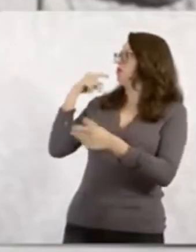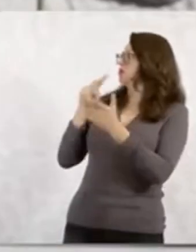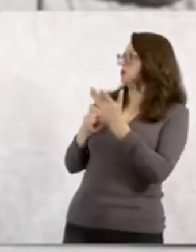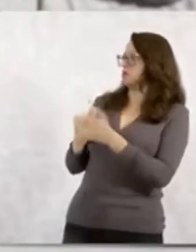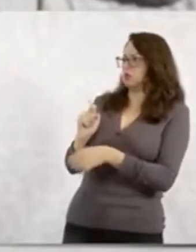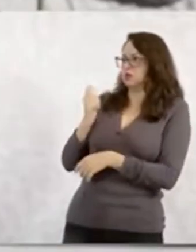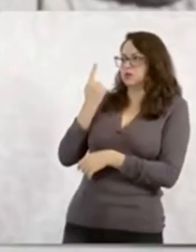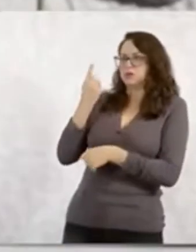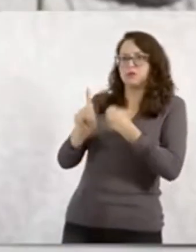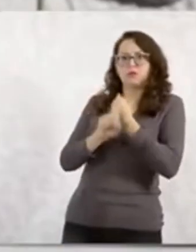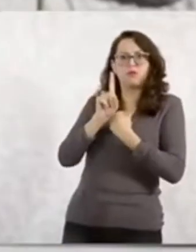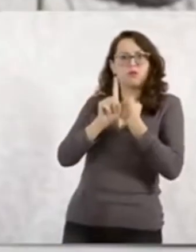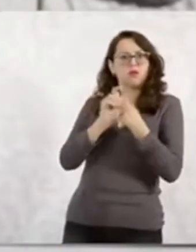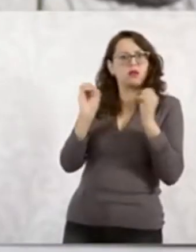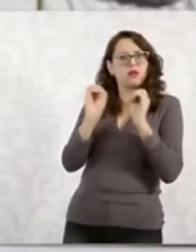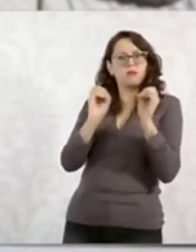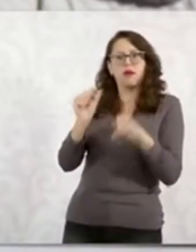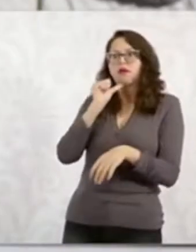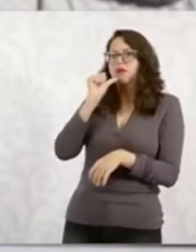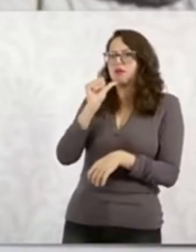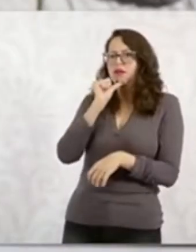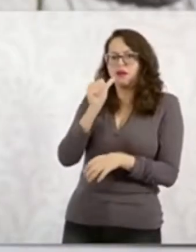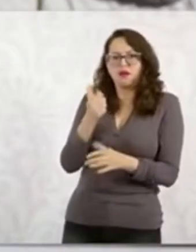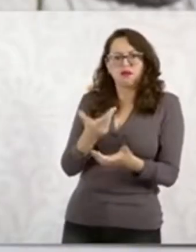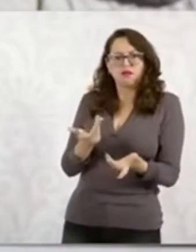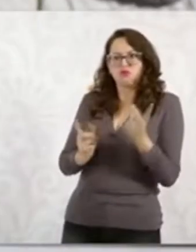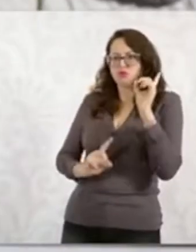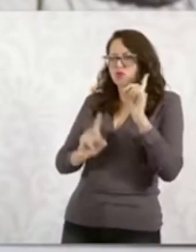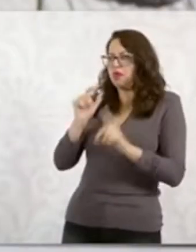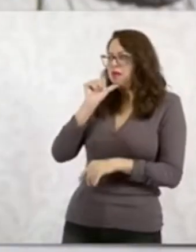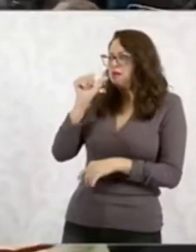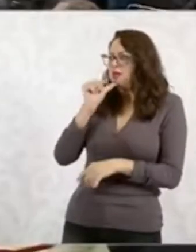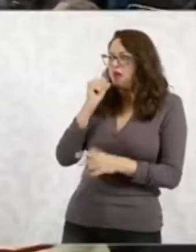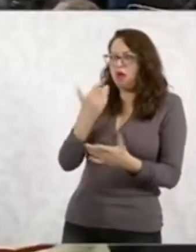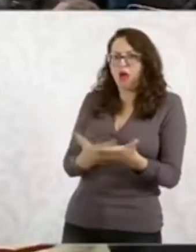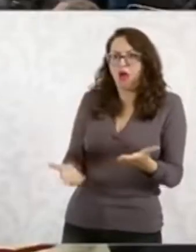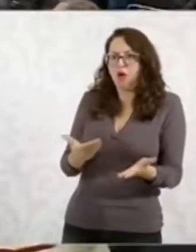elección. No hay nada que pueda poner en duda esa elección. Ahora, en el tema de